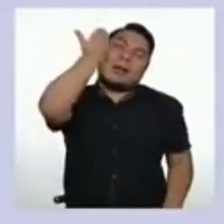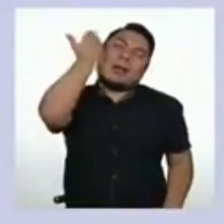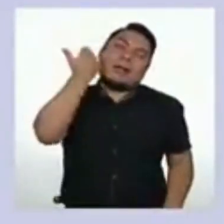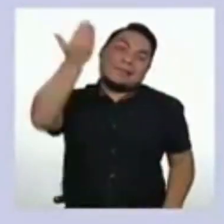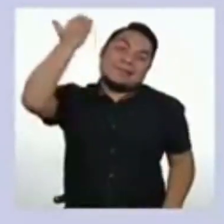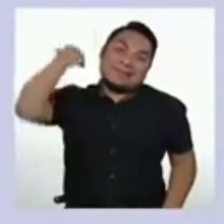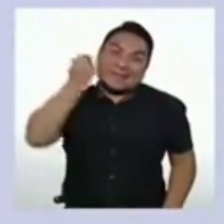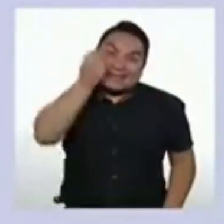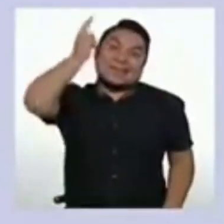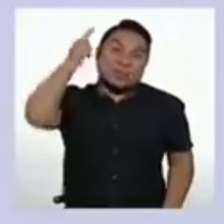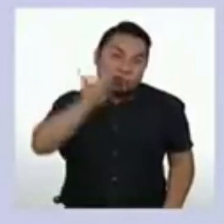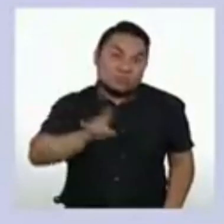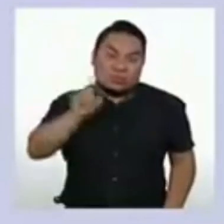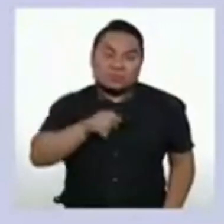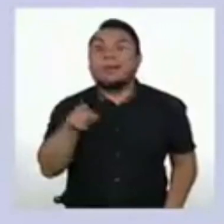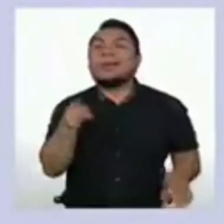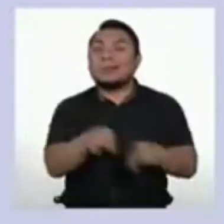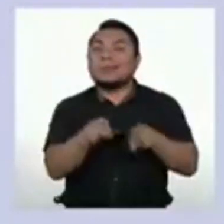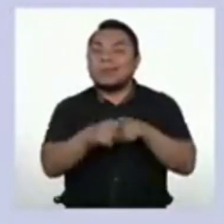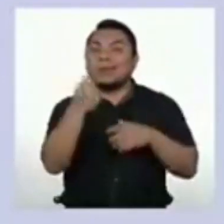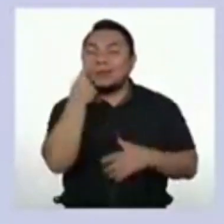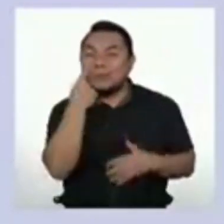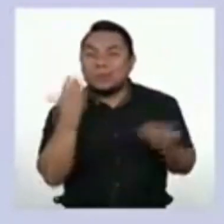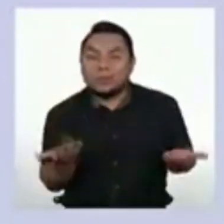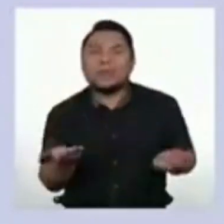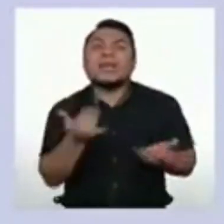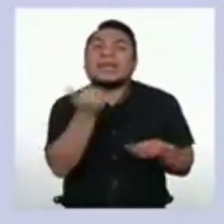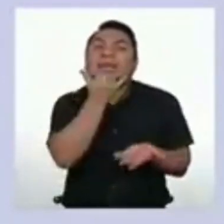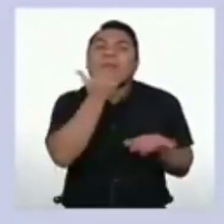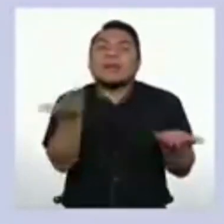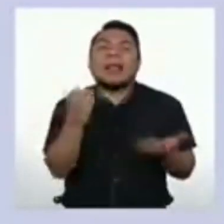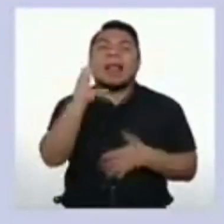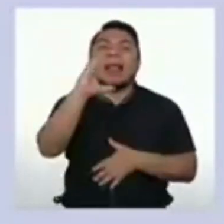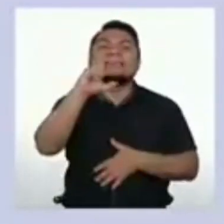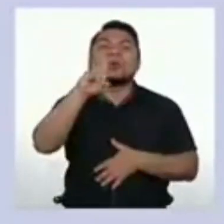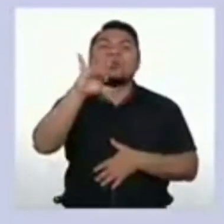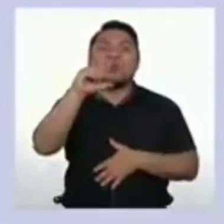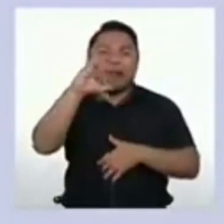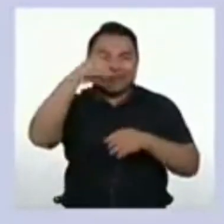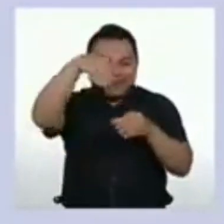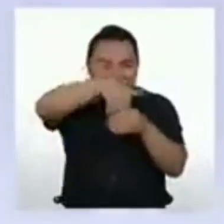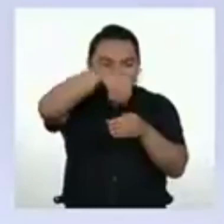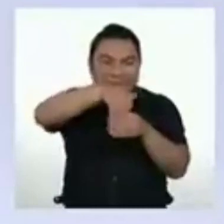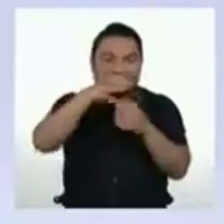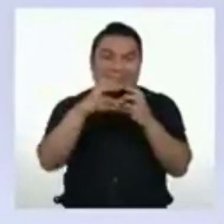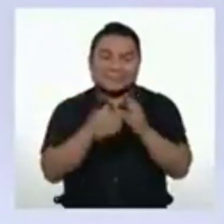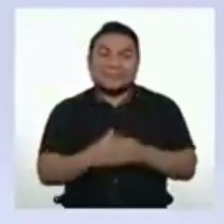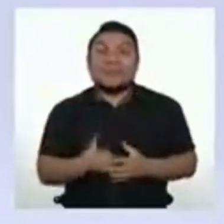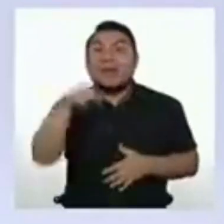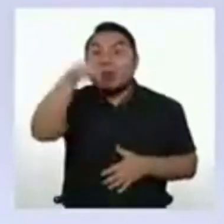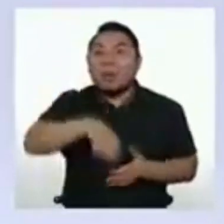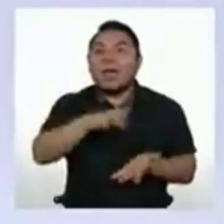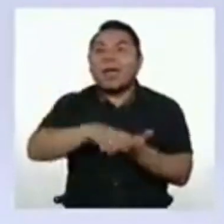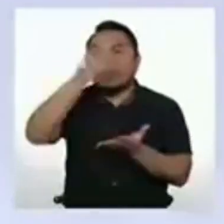antiguos. También hemos conocido a detalle lo que sucede en las células en cada uno de estos procesos. Hoy hemos